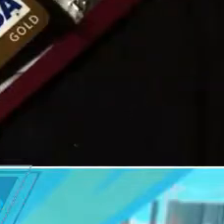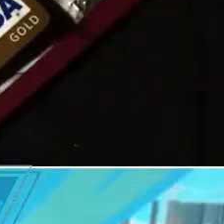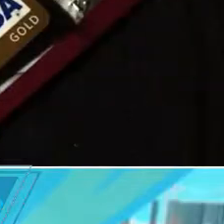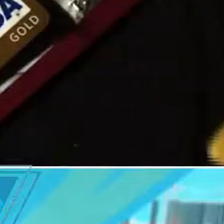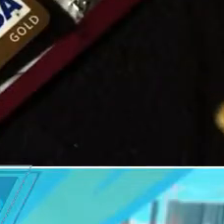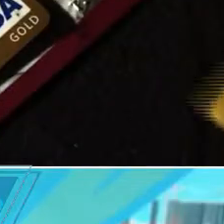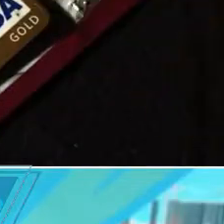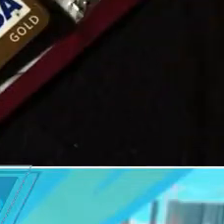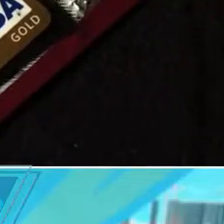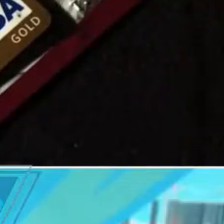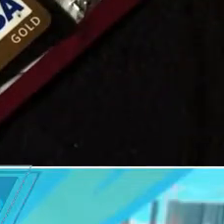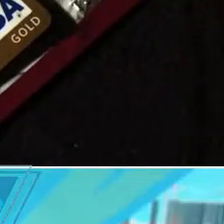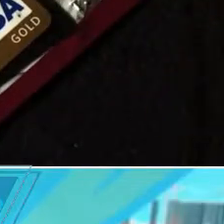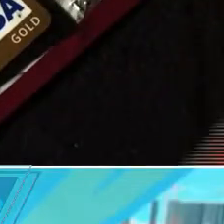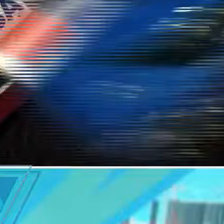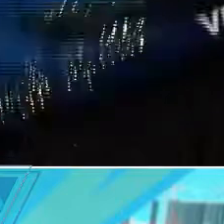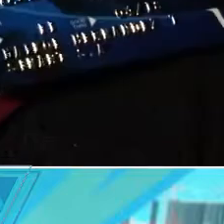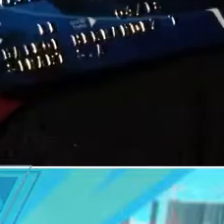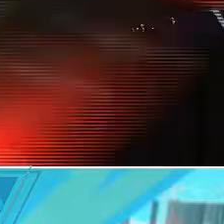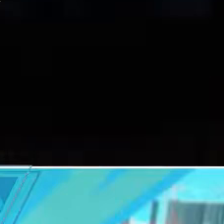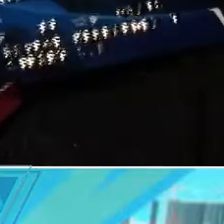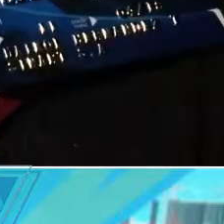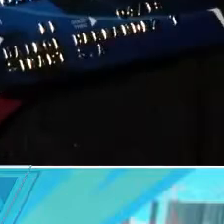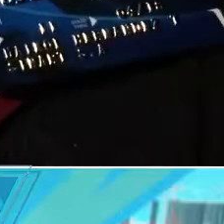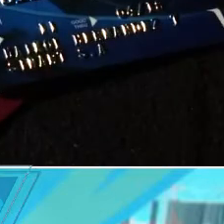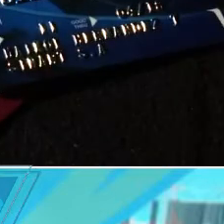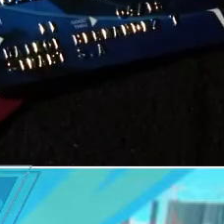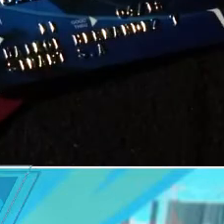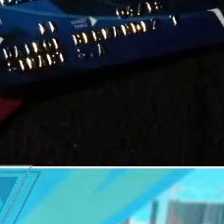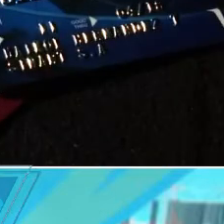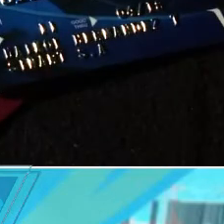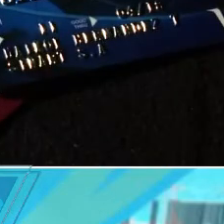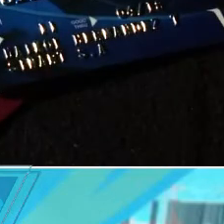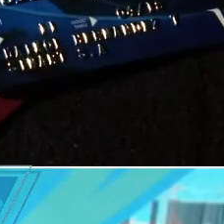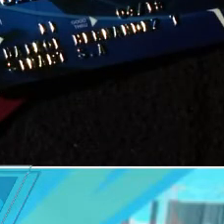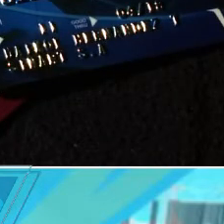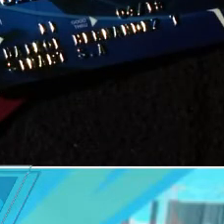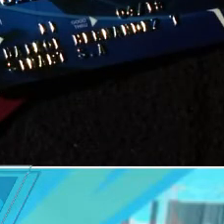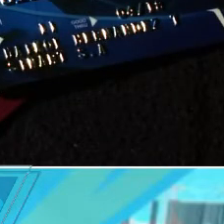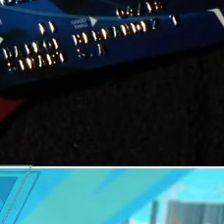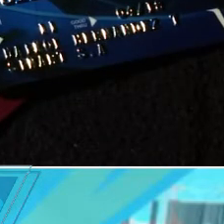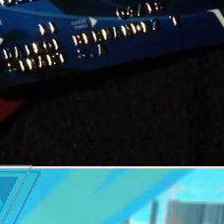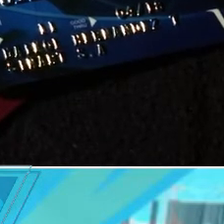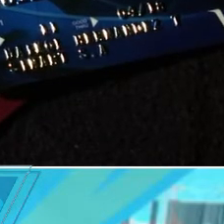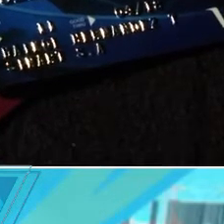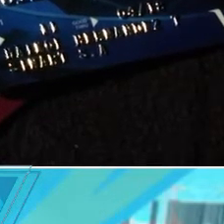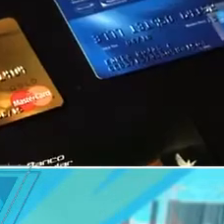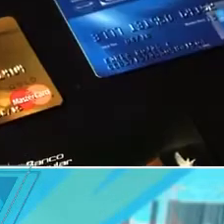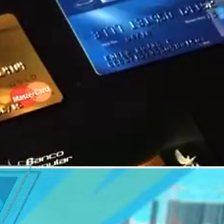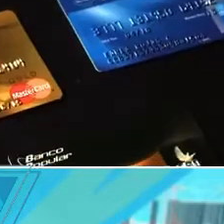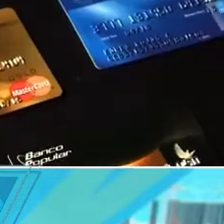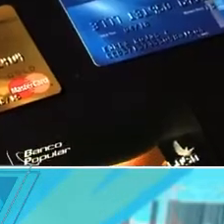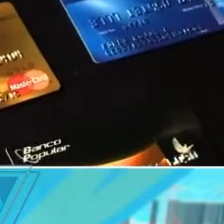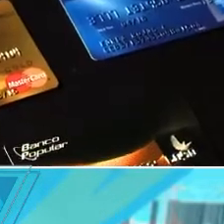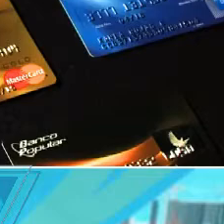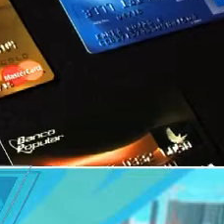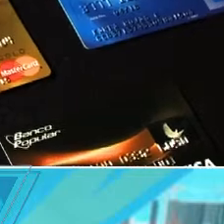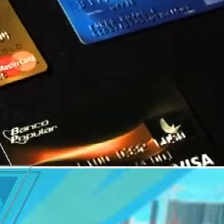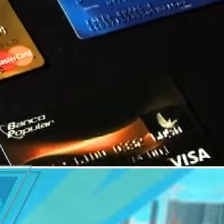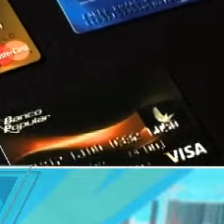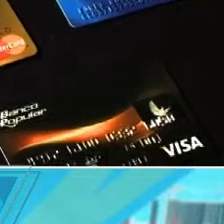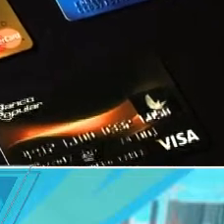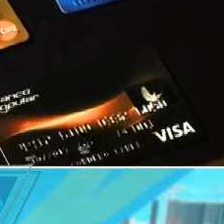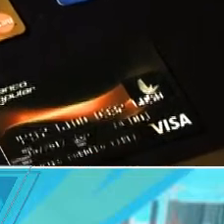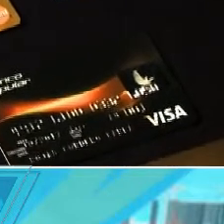que el sistema le permite evadir, don Ernesto, ese es un problema. Usted va a Hacienda y Hacienda, si usted